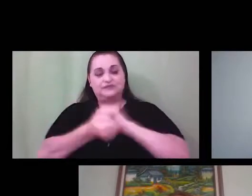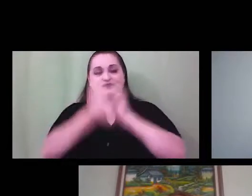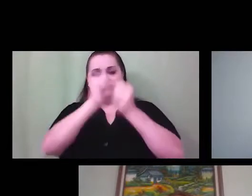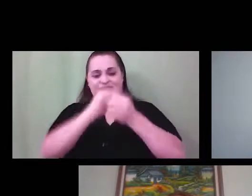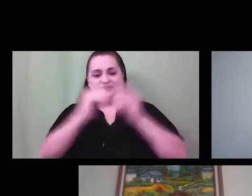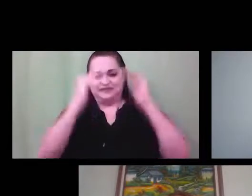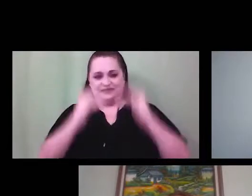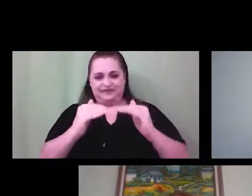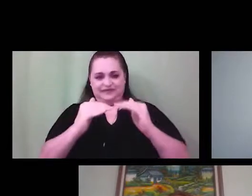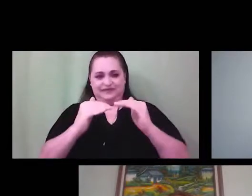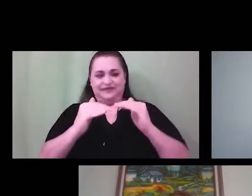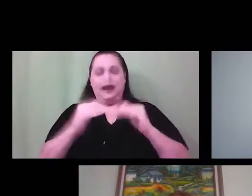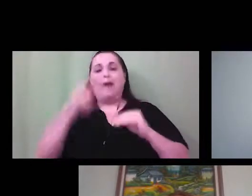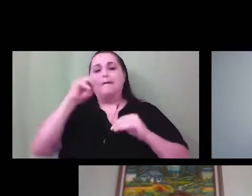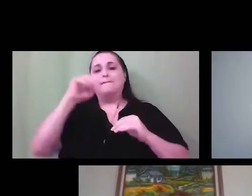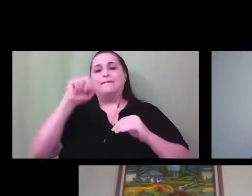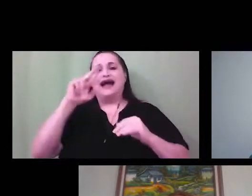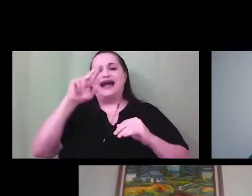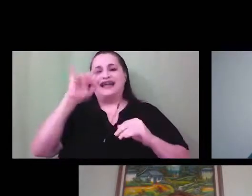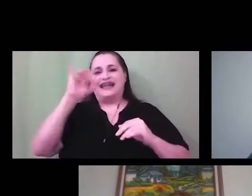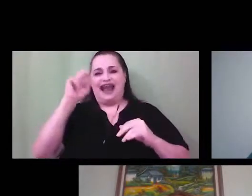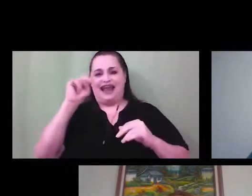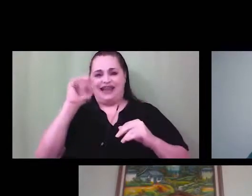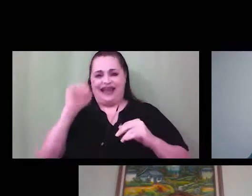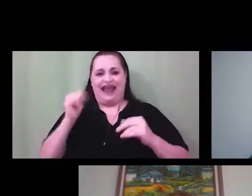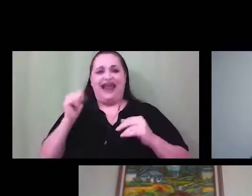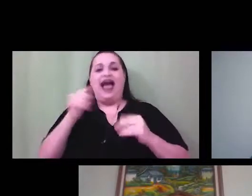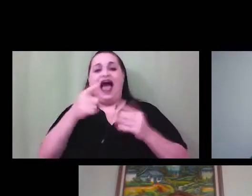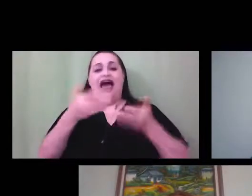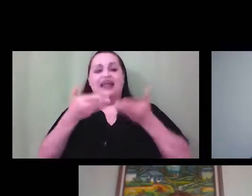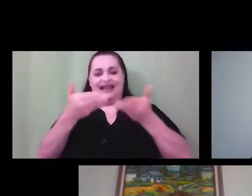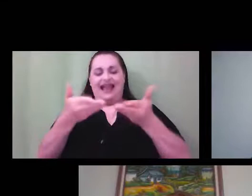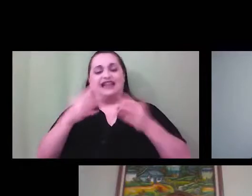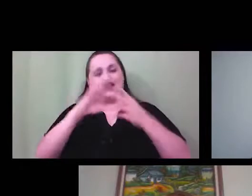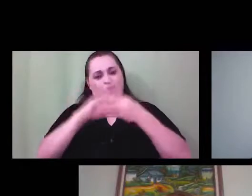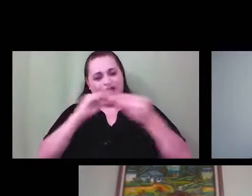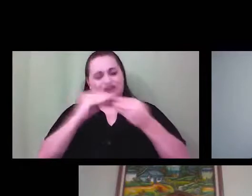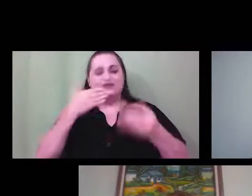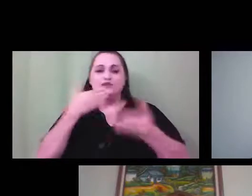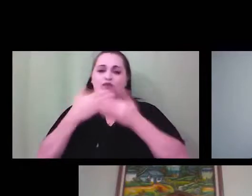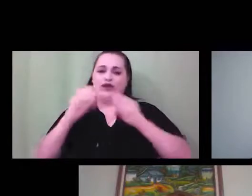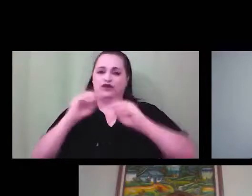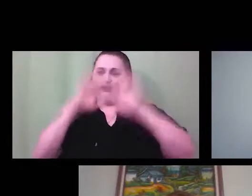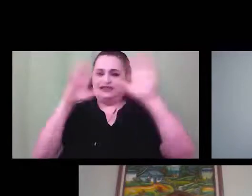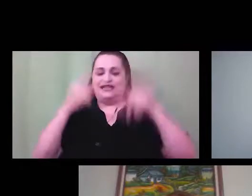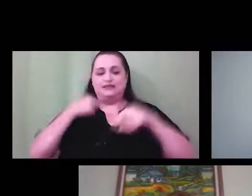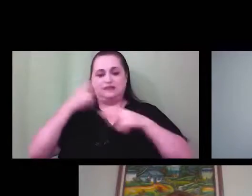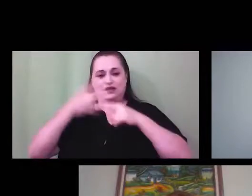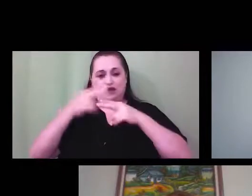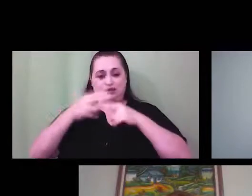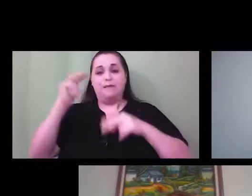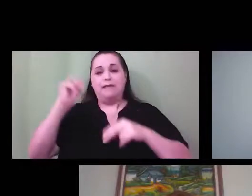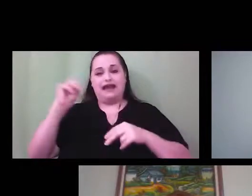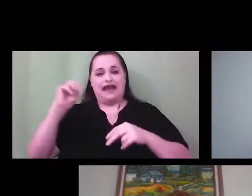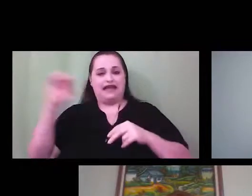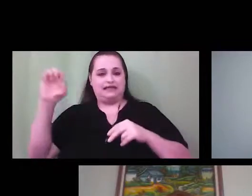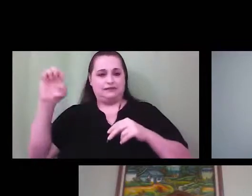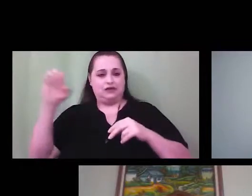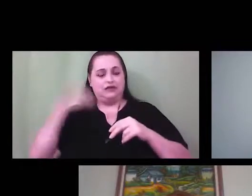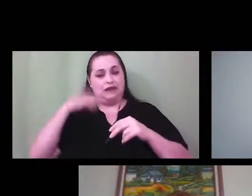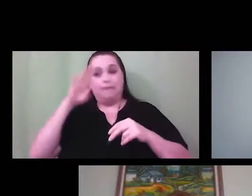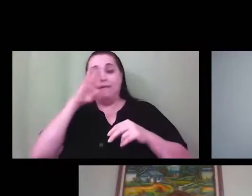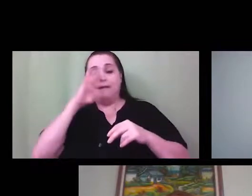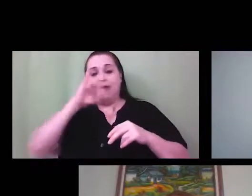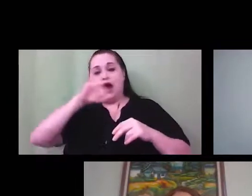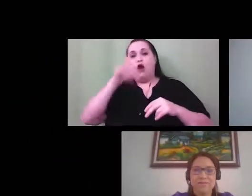del medio. Mariana, adelante, cuéntenos. Hola, buenos días. Mi nombre es Mariana Espinosa. Soy madre de José